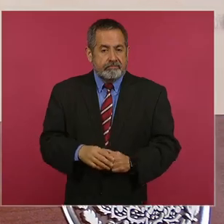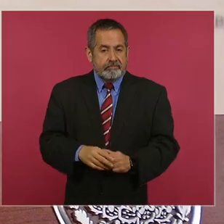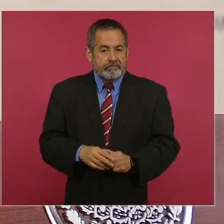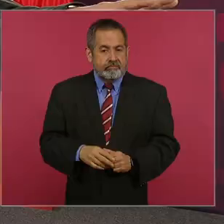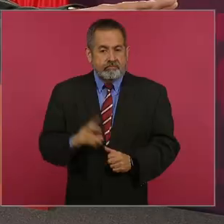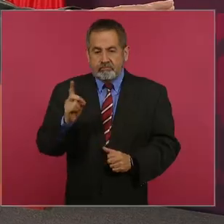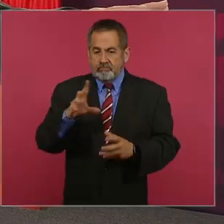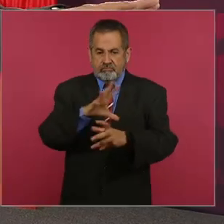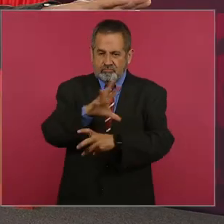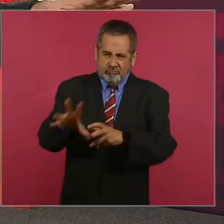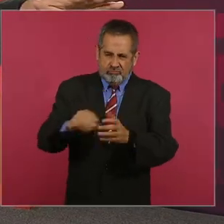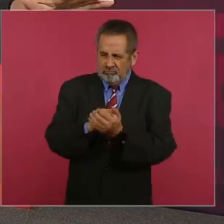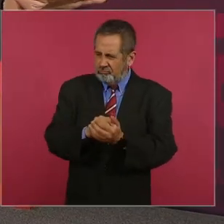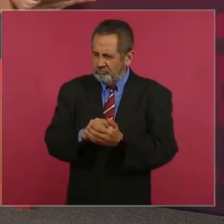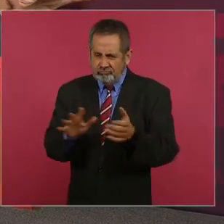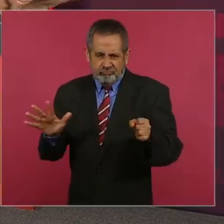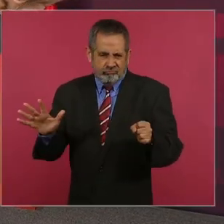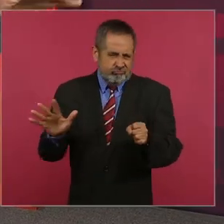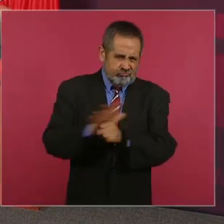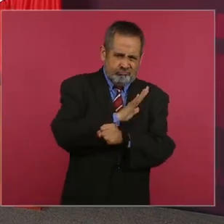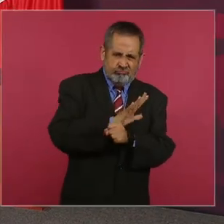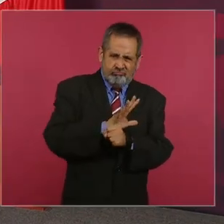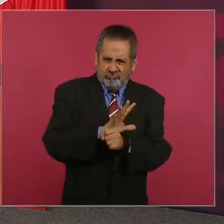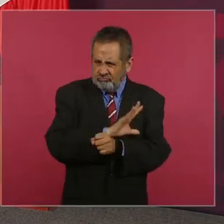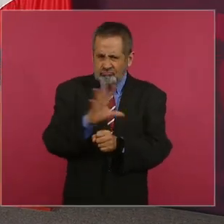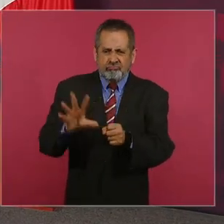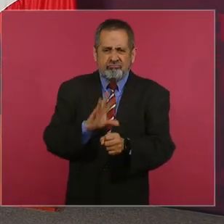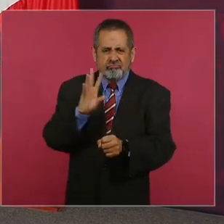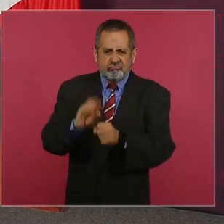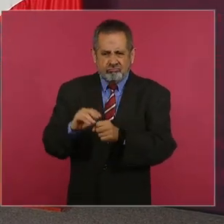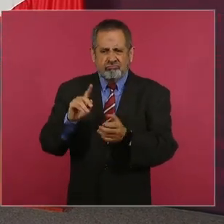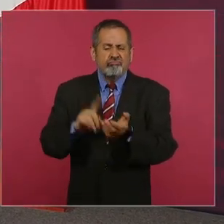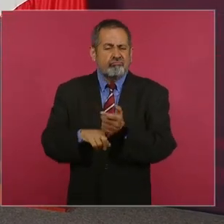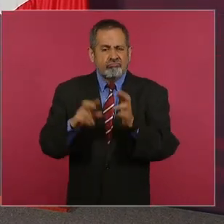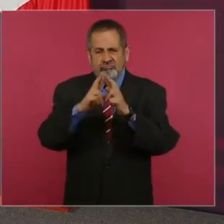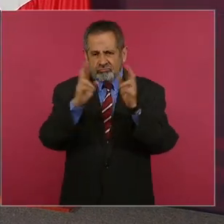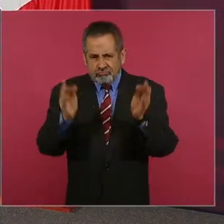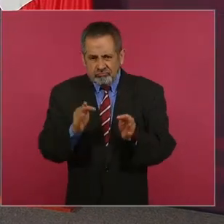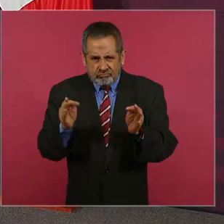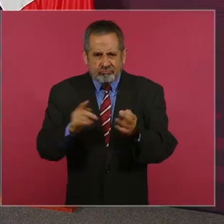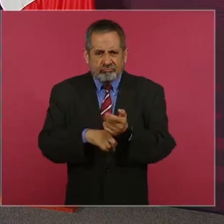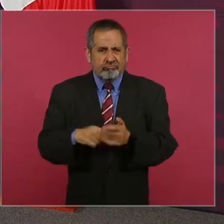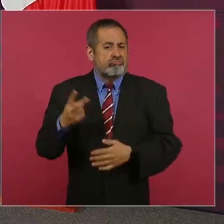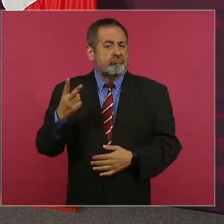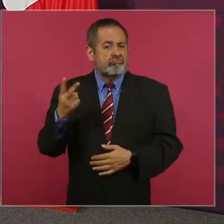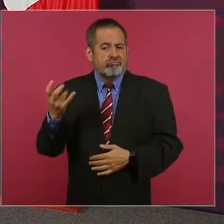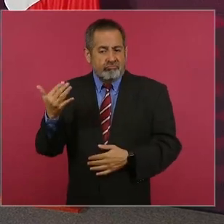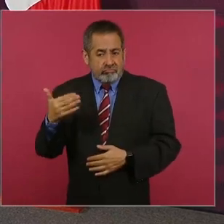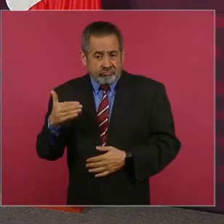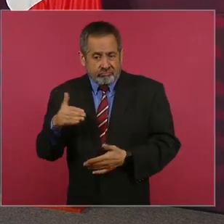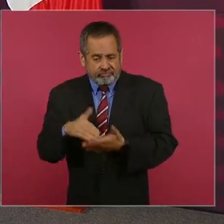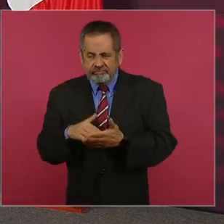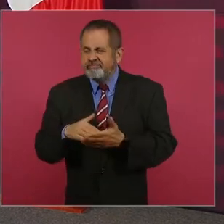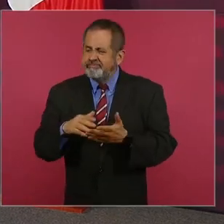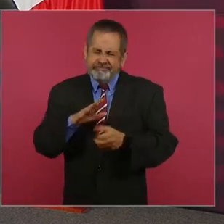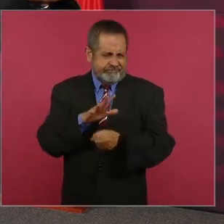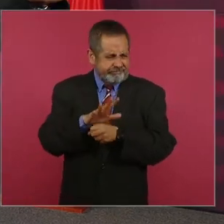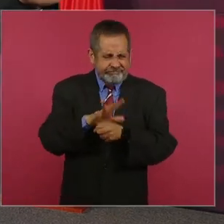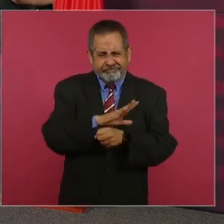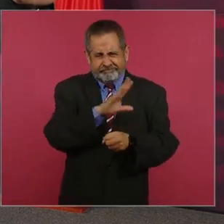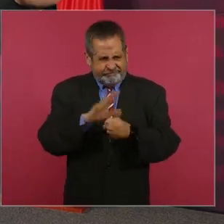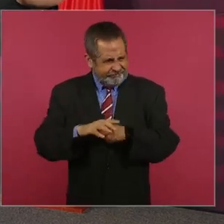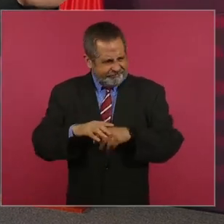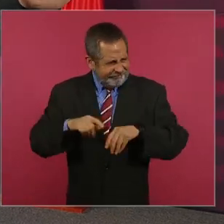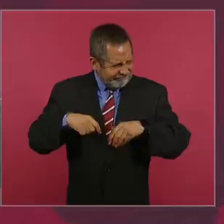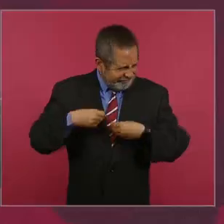tengamos todos los enceres, los 250 mil, o que todos,